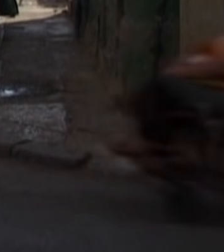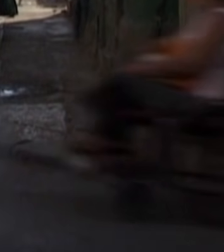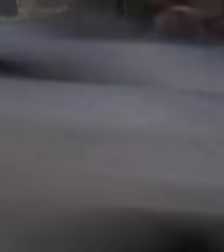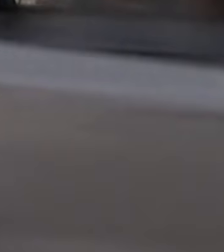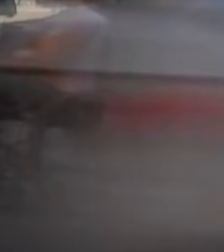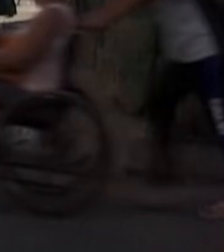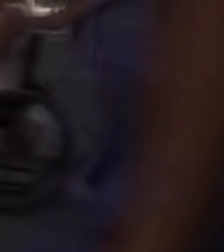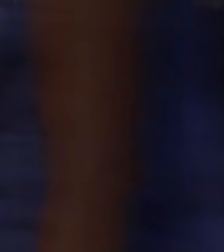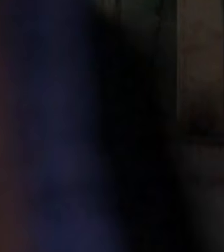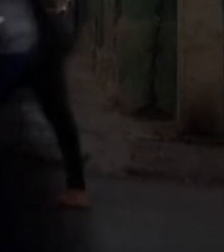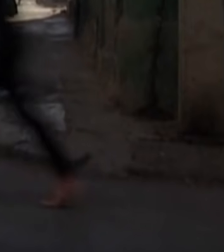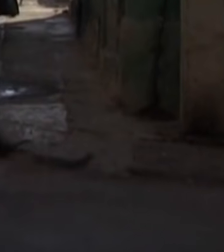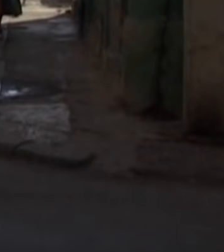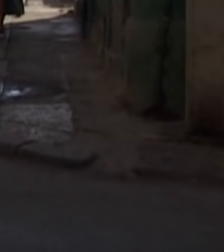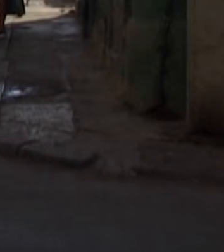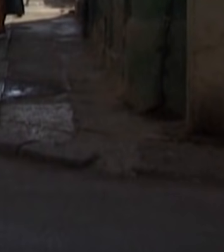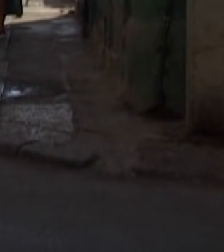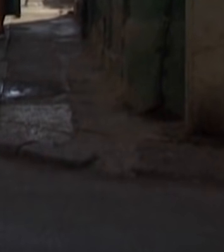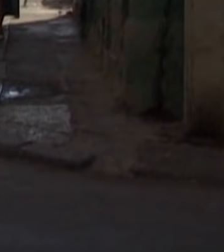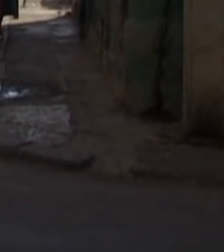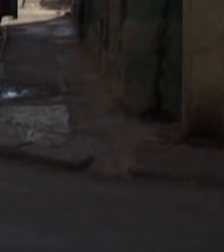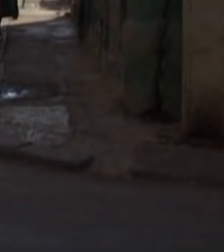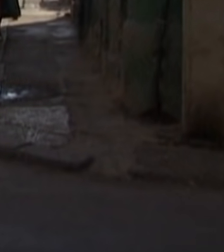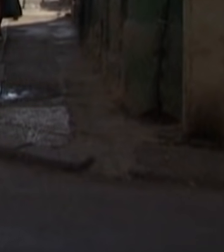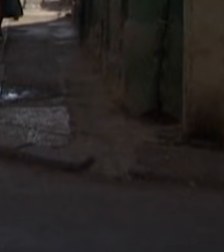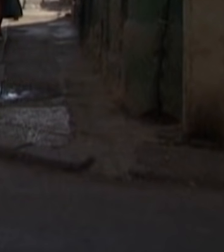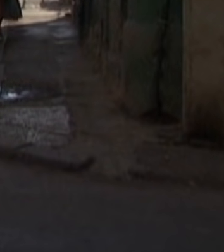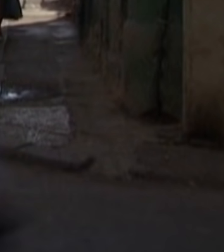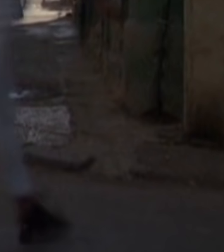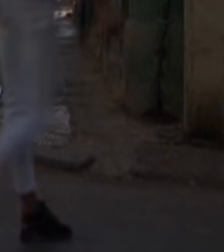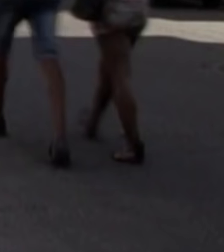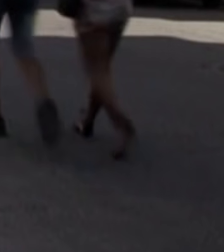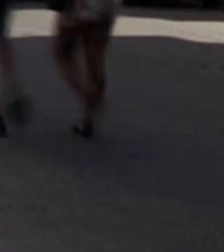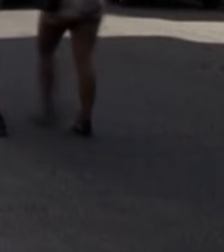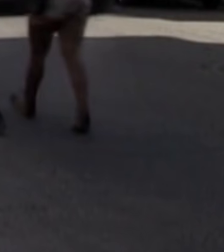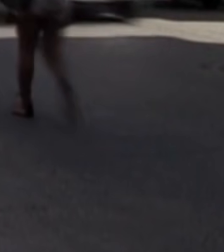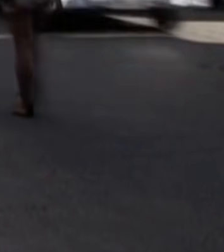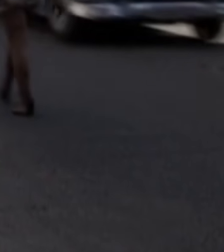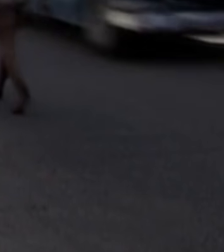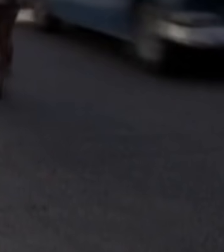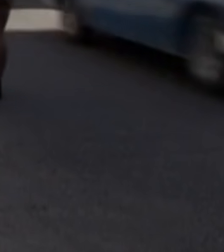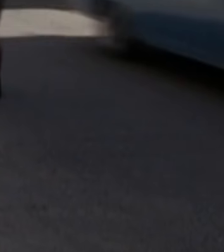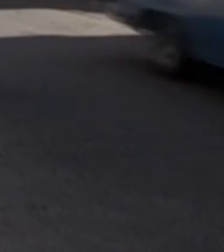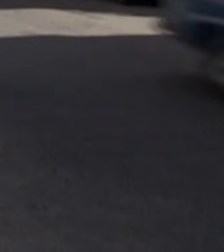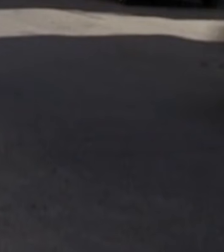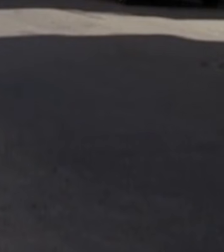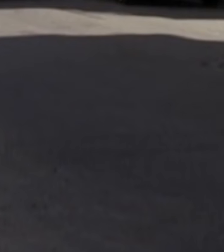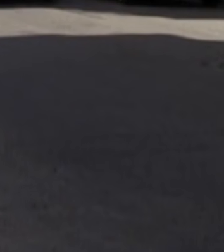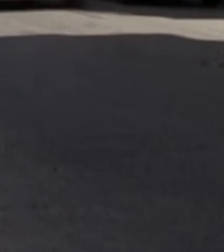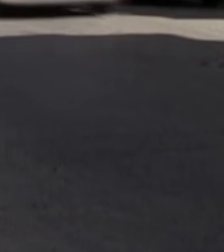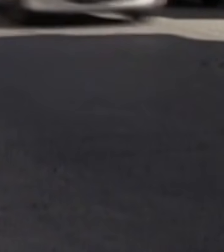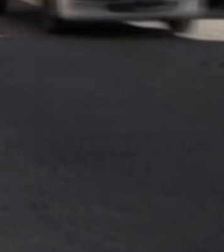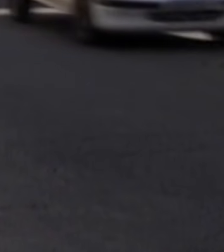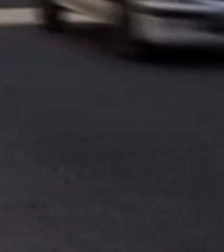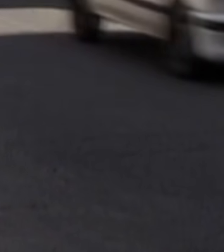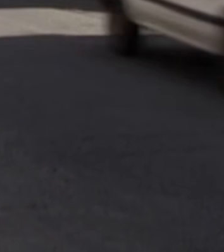pandemia. Esta semana inició con un récord de nuevos contagios, elevando la tasa de positividad para la jornada